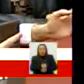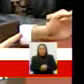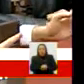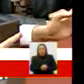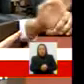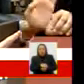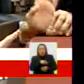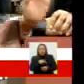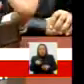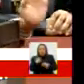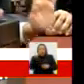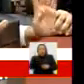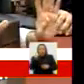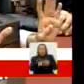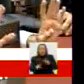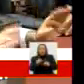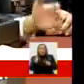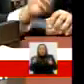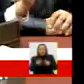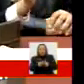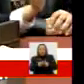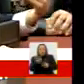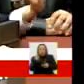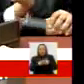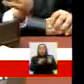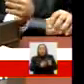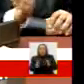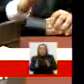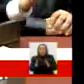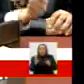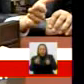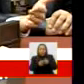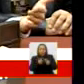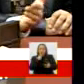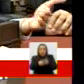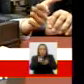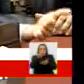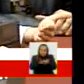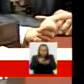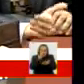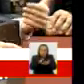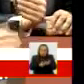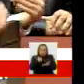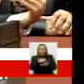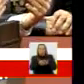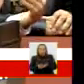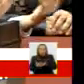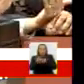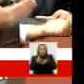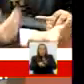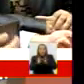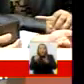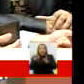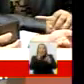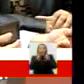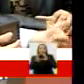de sus despachos, de enterarse qué han hecho las otras comisiones para que le preparen al parlamentario una carpeta para que él pueda estudiarla y a la hora del debate esté enterado de